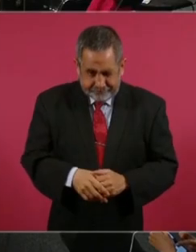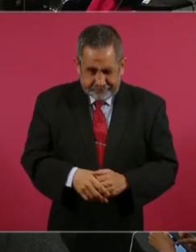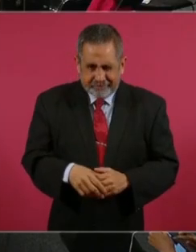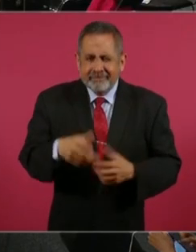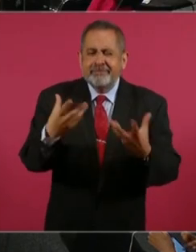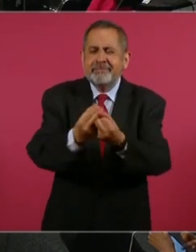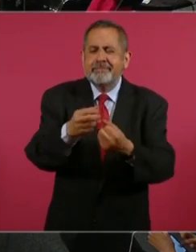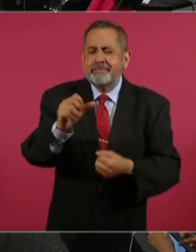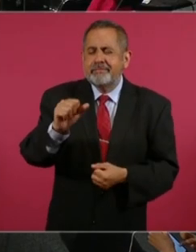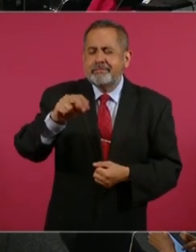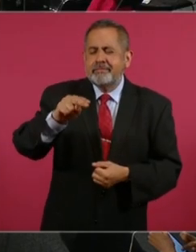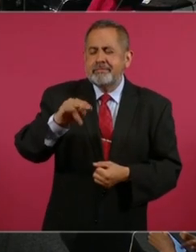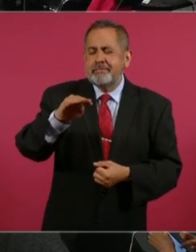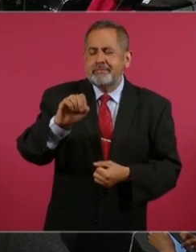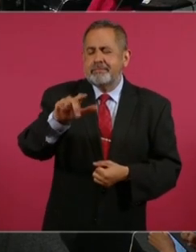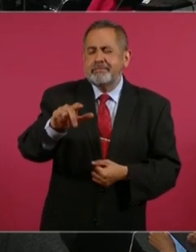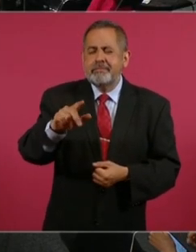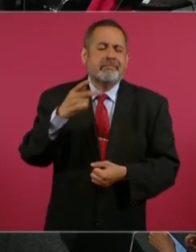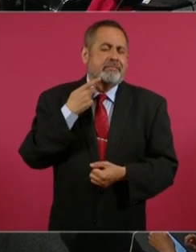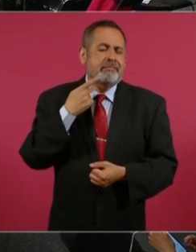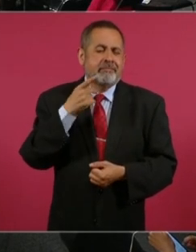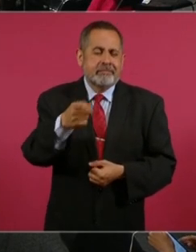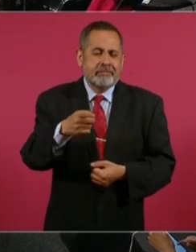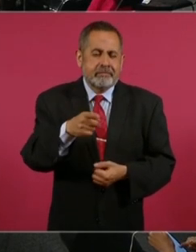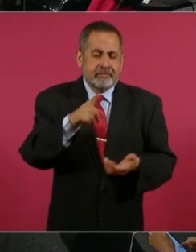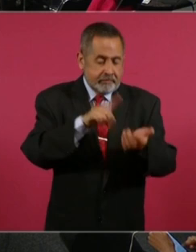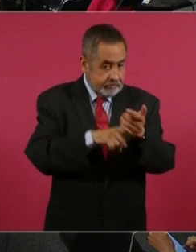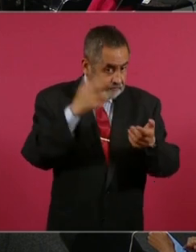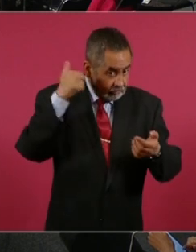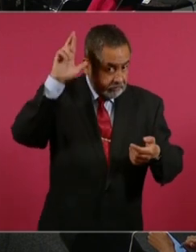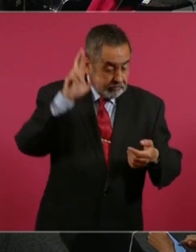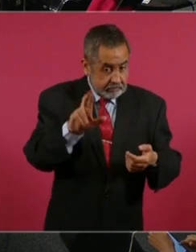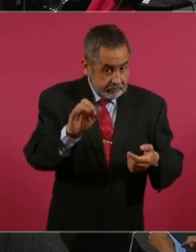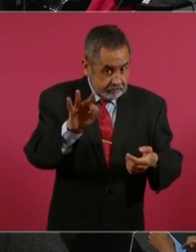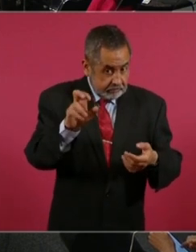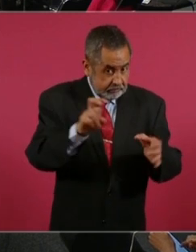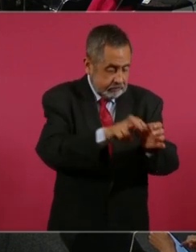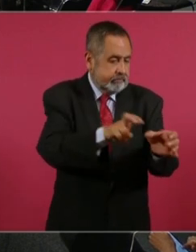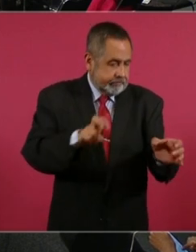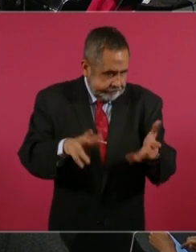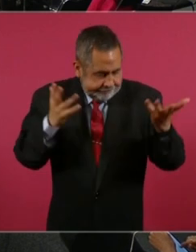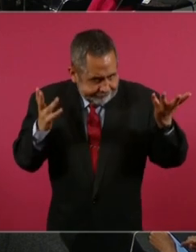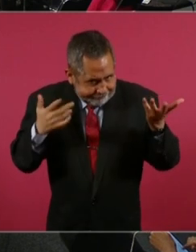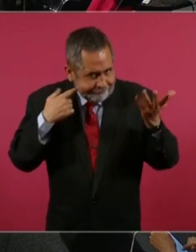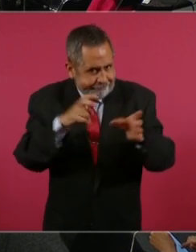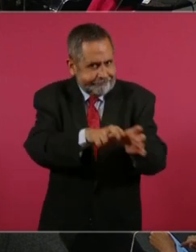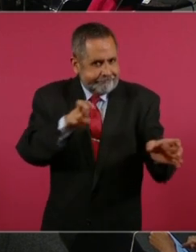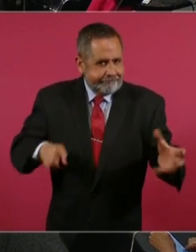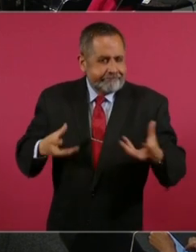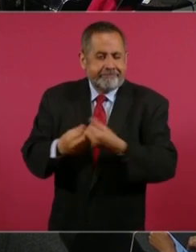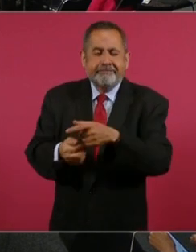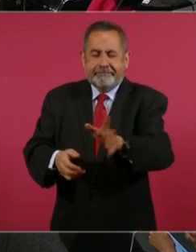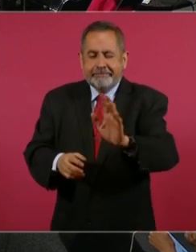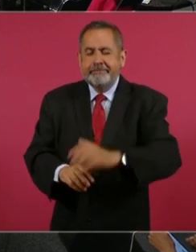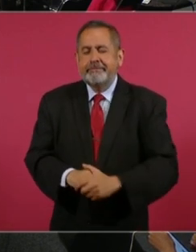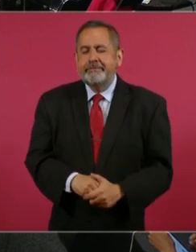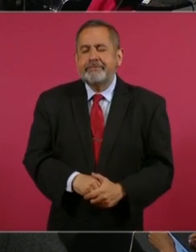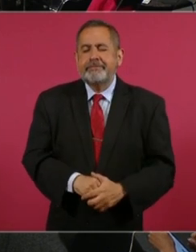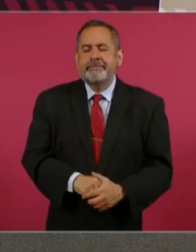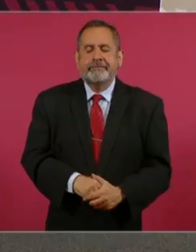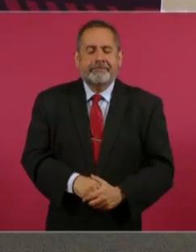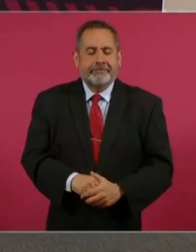Animal Político se llama. ¿Ese no estuvo en Reforma? Sí. Ah, bueno. ¿Sí? Es